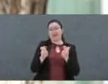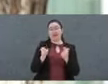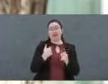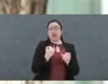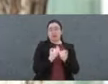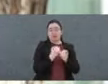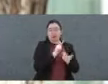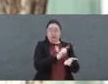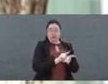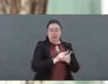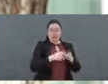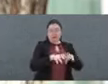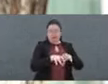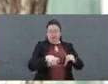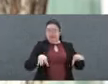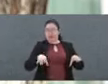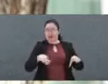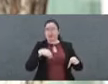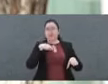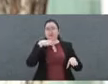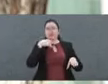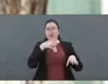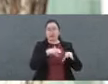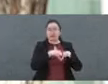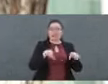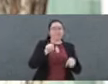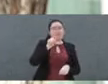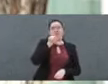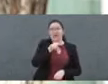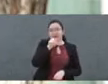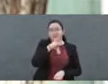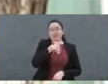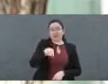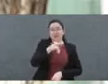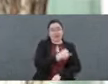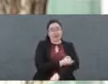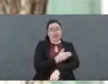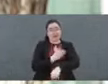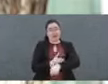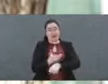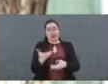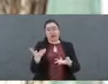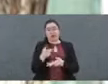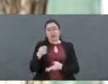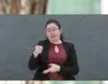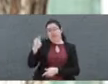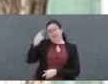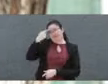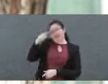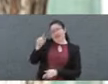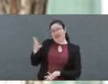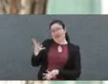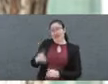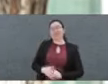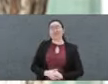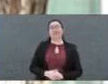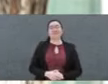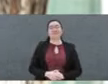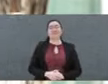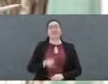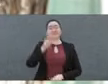drenaje en Iztacalco está realizando el sistema de aguas por orientación suya, por lo cual estamos muy